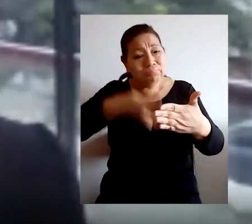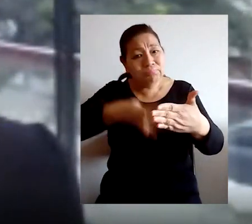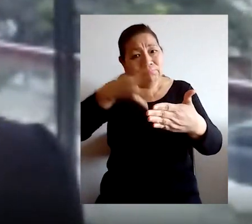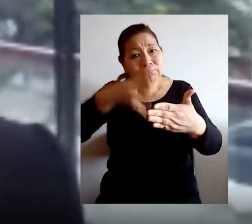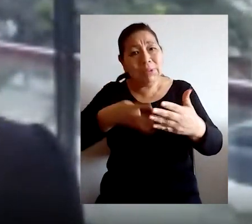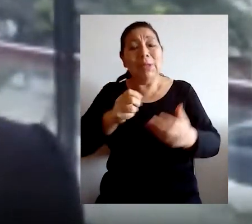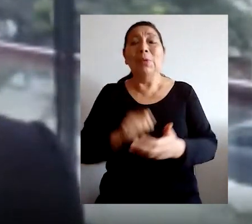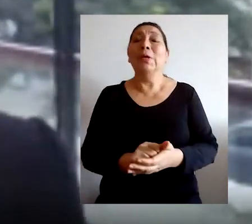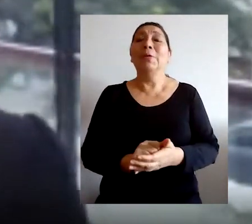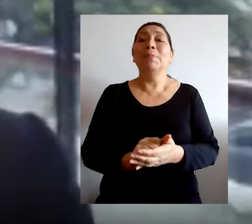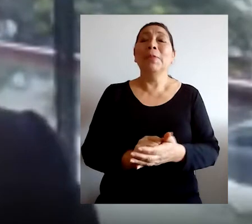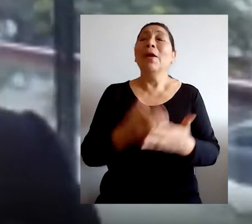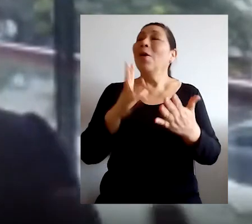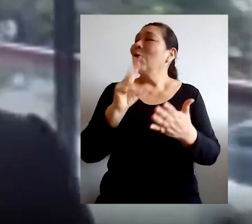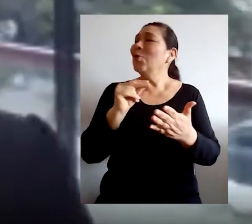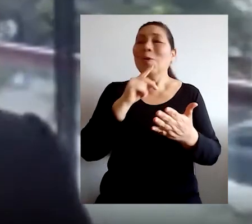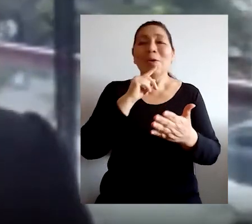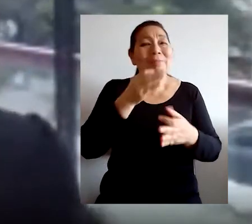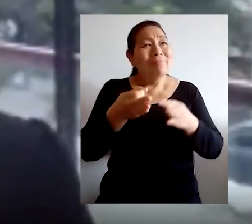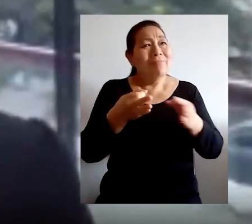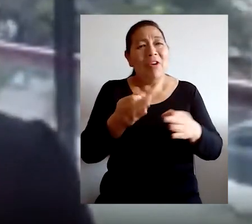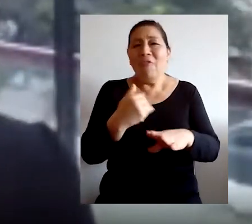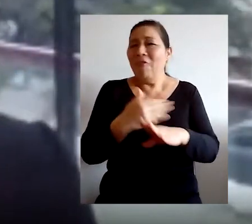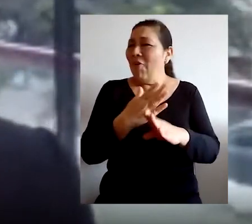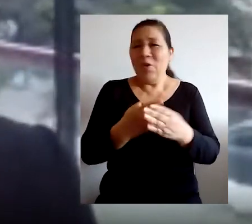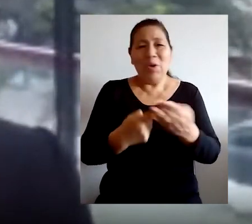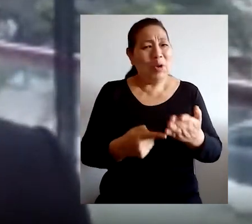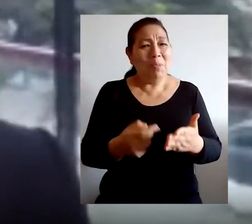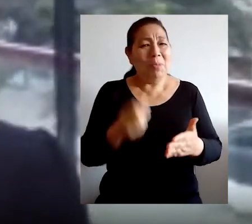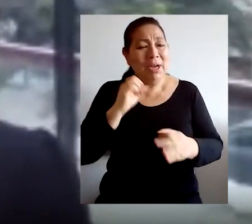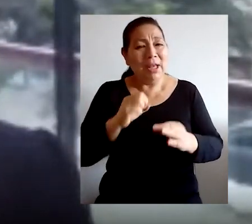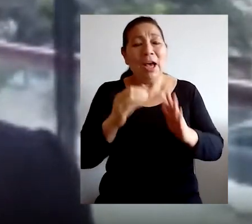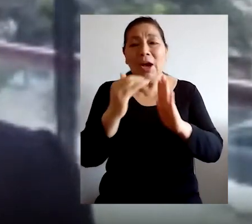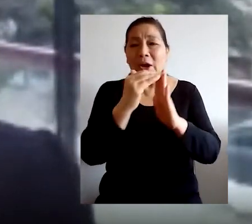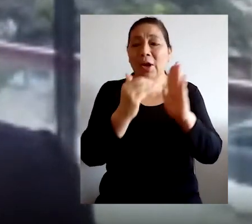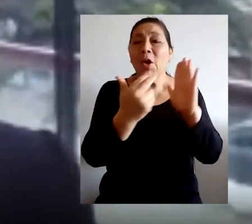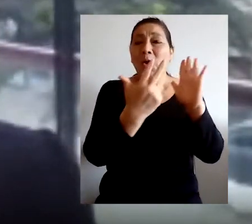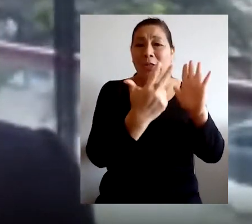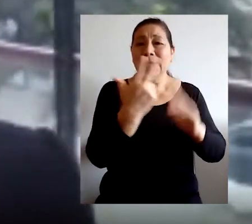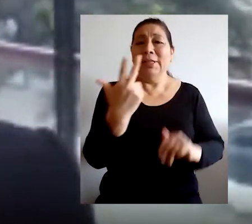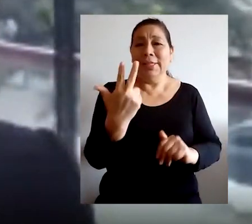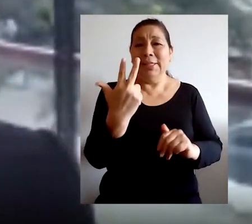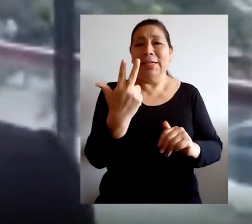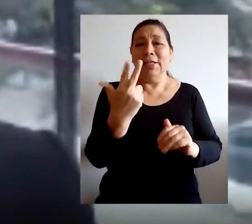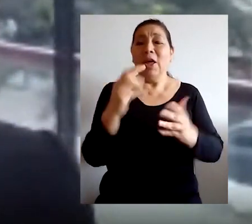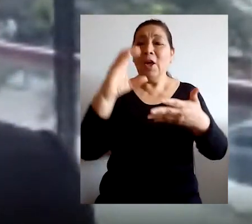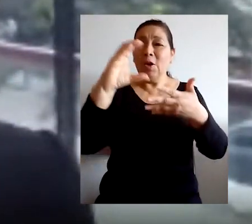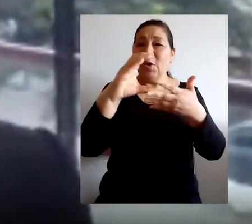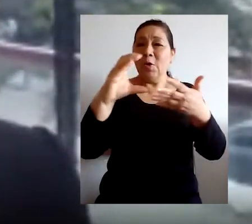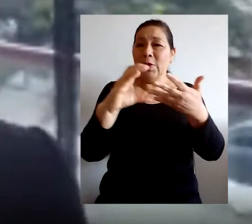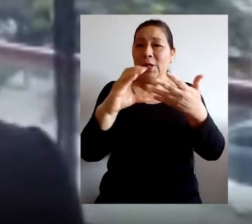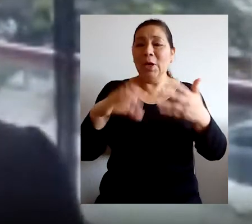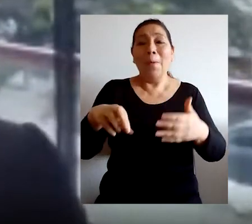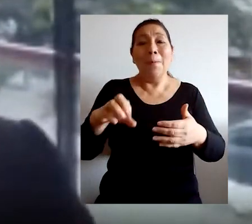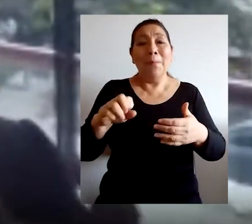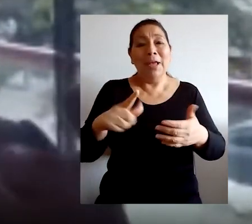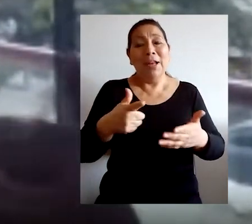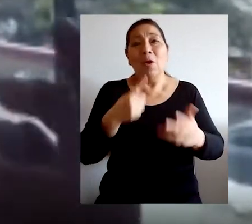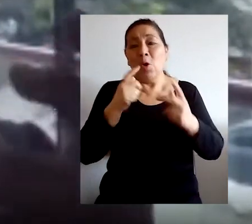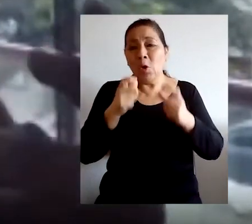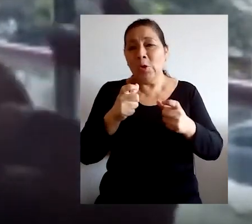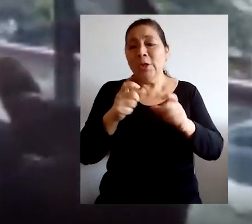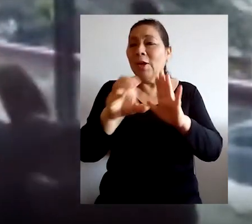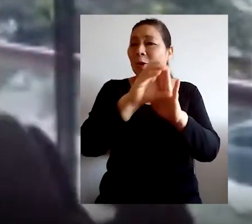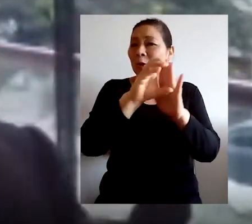esta situación y no se aplique mecánicamente los criterios del artículo 83 del Código Penal. Se haga un control